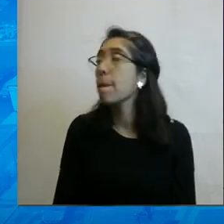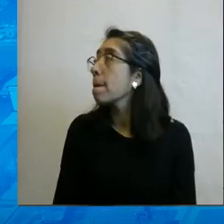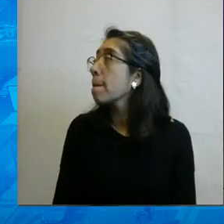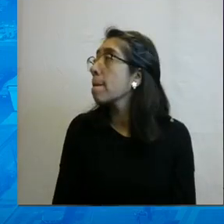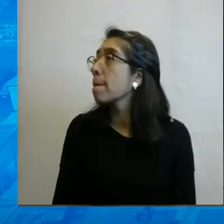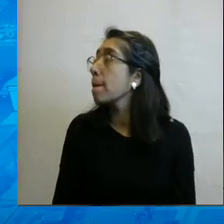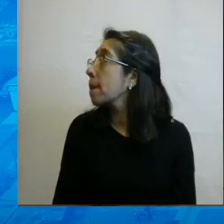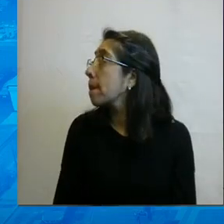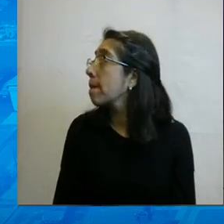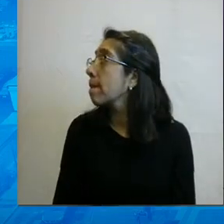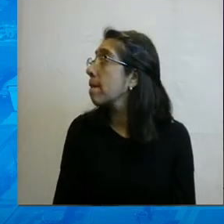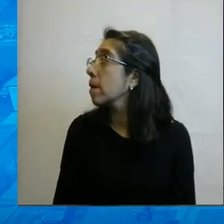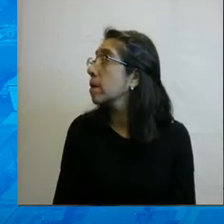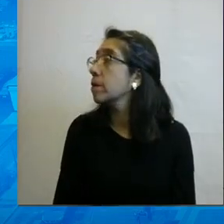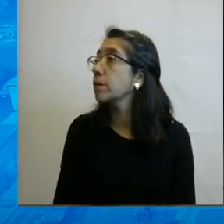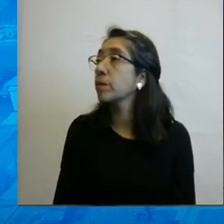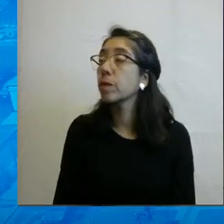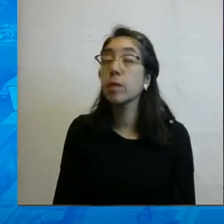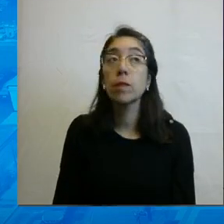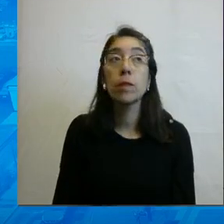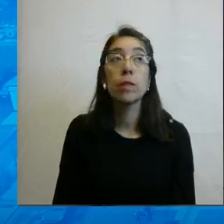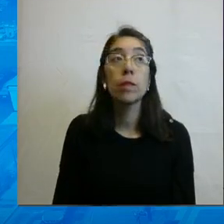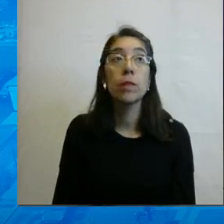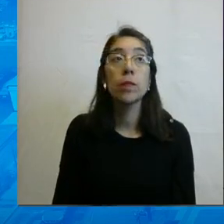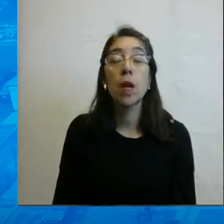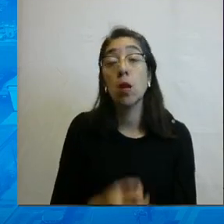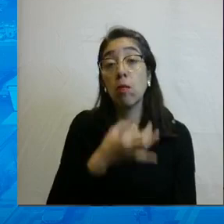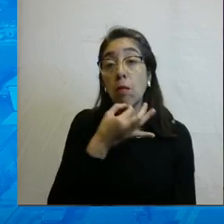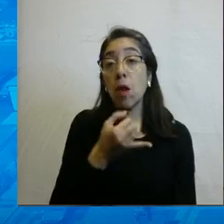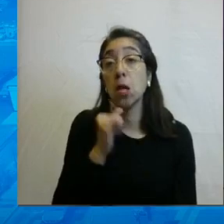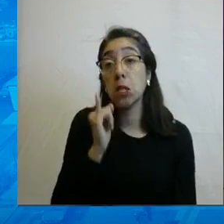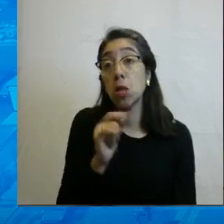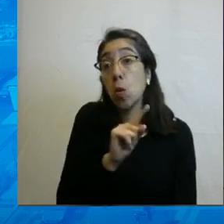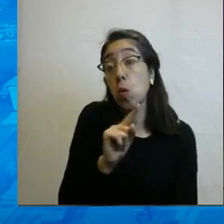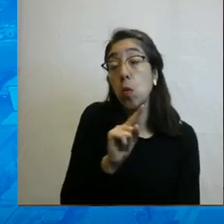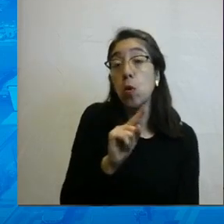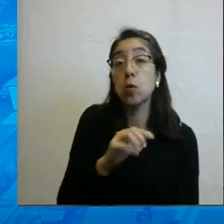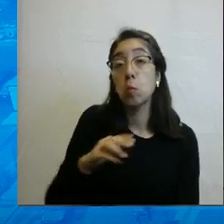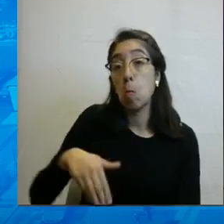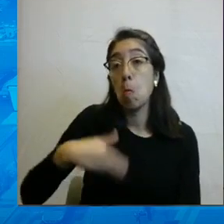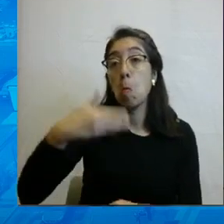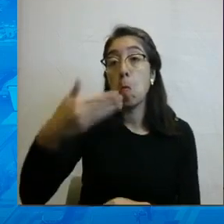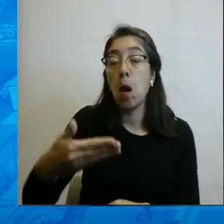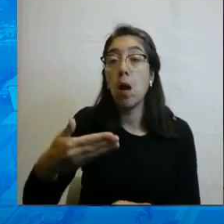¿La están atendiendo? O que nos digan, si no pasamos al siguiente